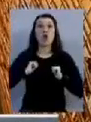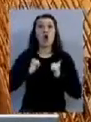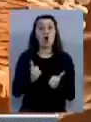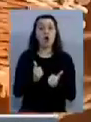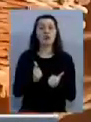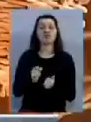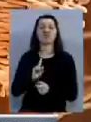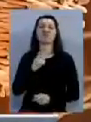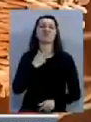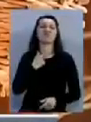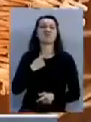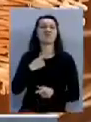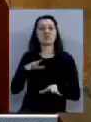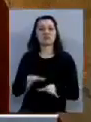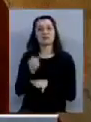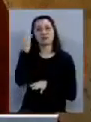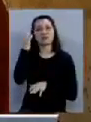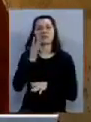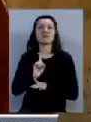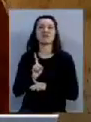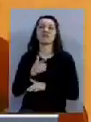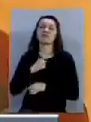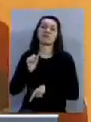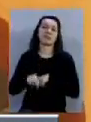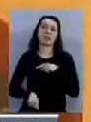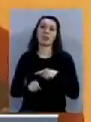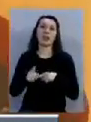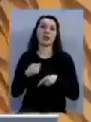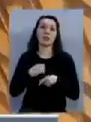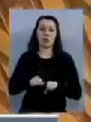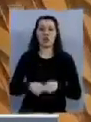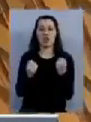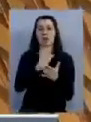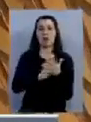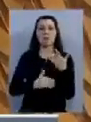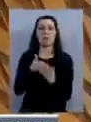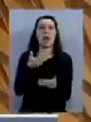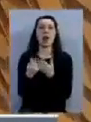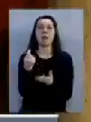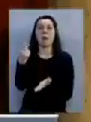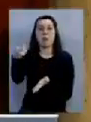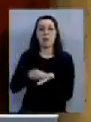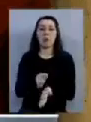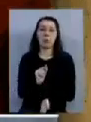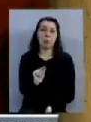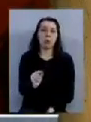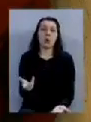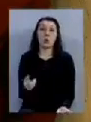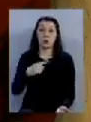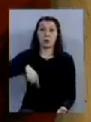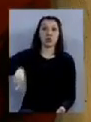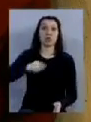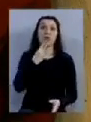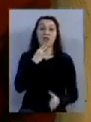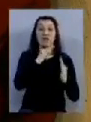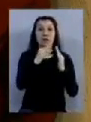están desinteresados. Dicen que ellos no están dispuestos a hacerse tira las manos por tan poco. Aquí en esta población, por